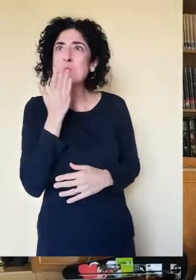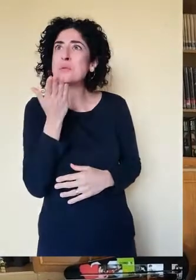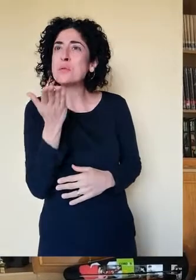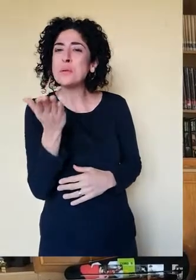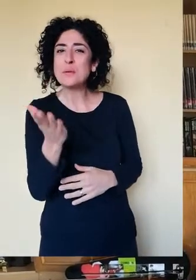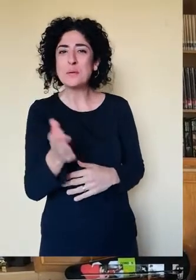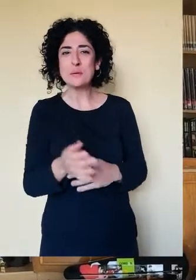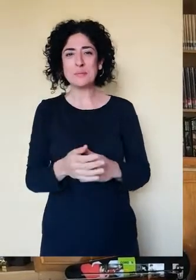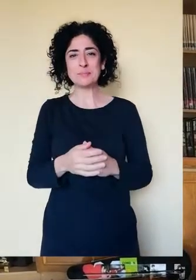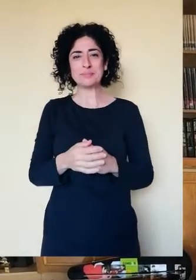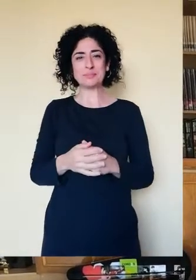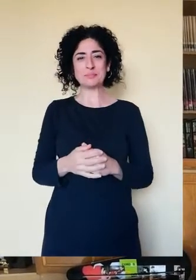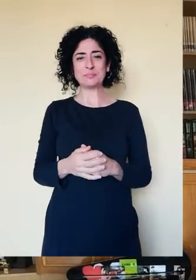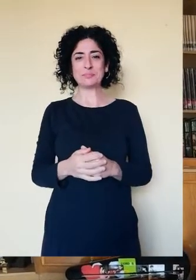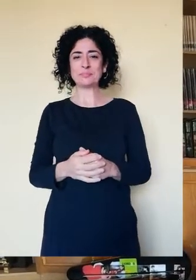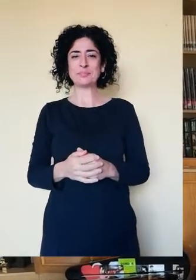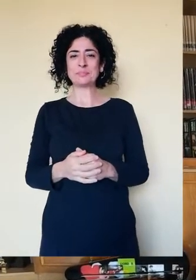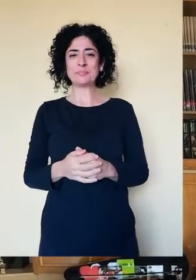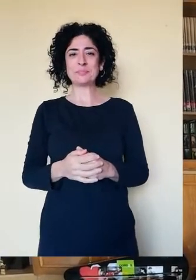mandar.